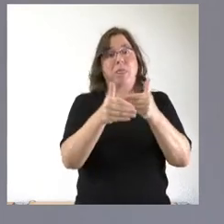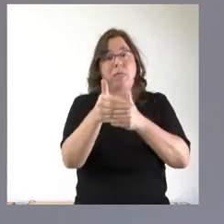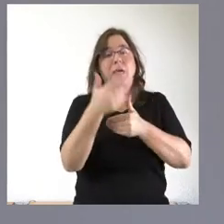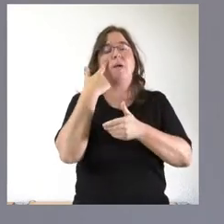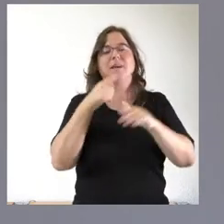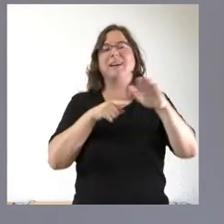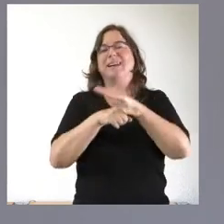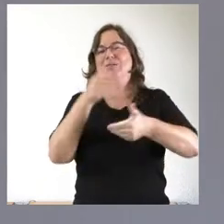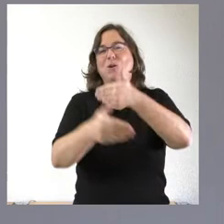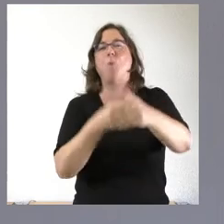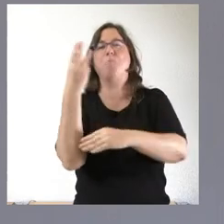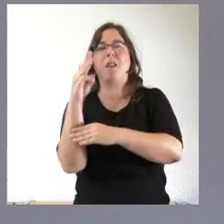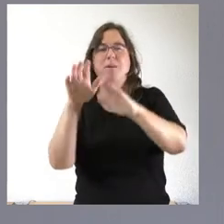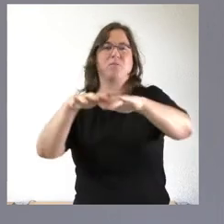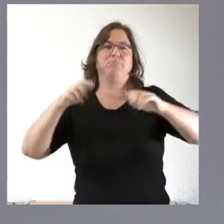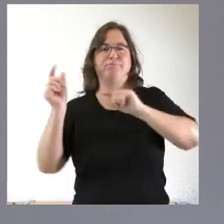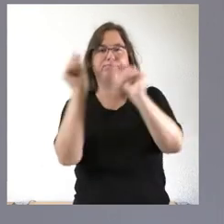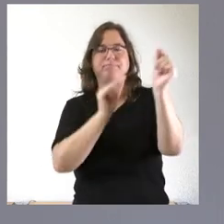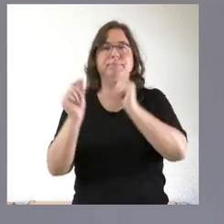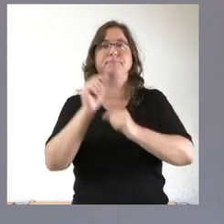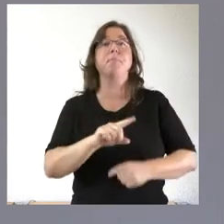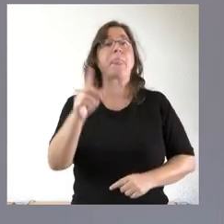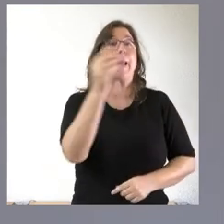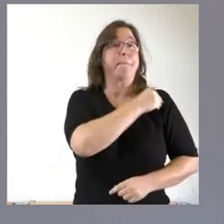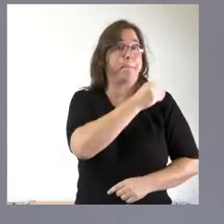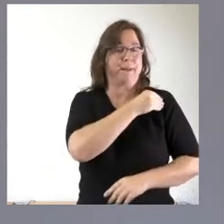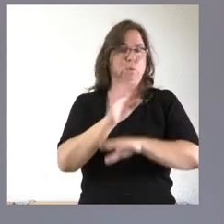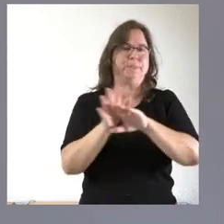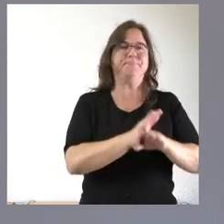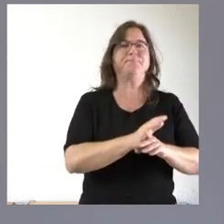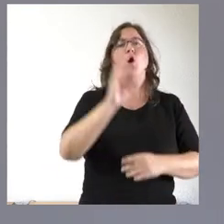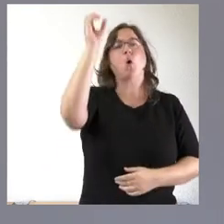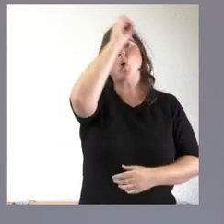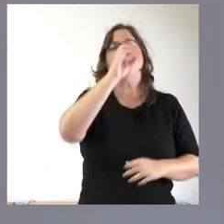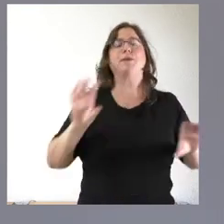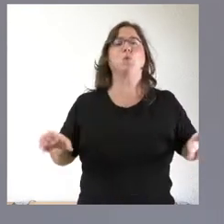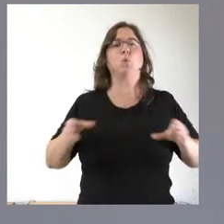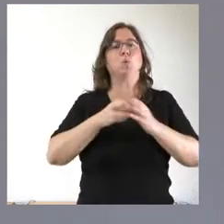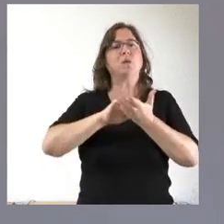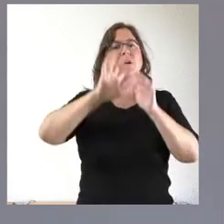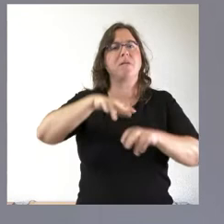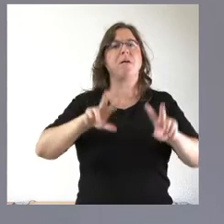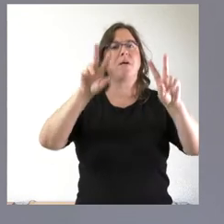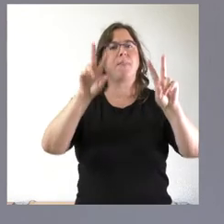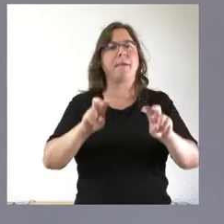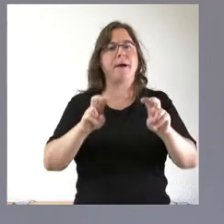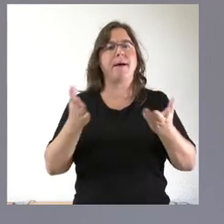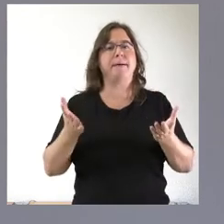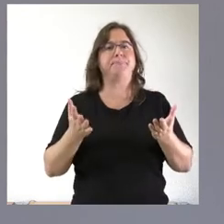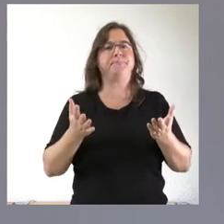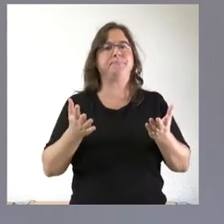trámite parlamentario. Me pregunta usted sobre la posición de la Junta de Castilla y León en torno al